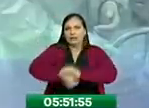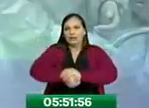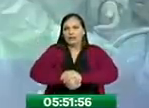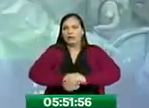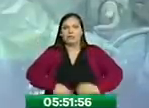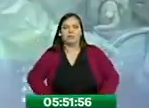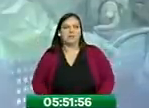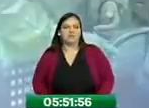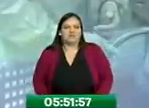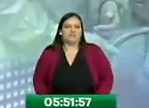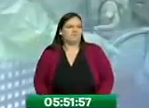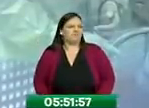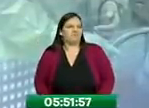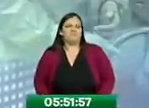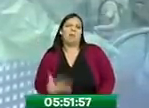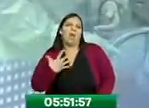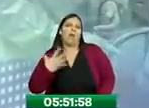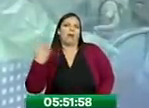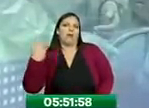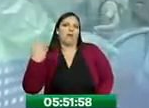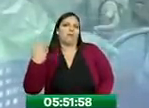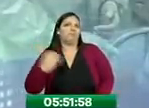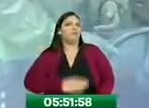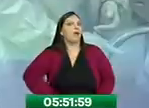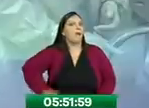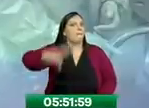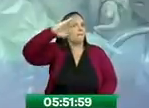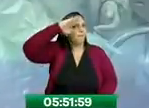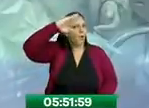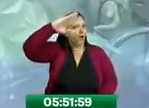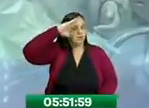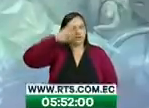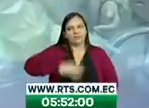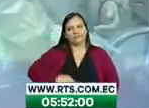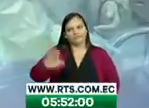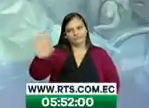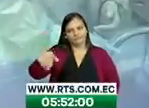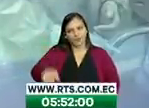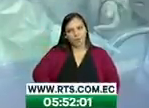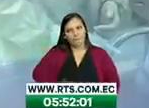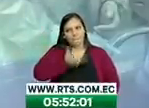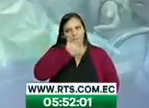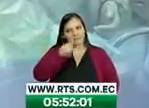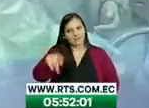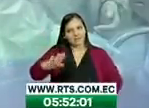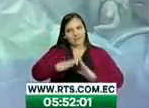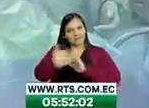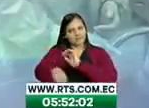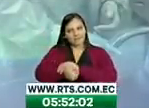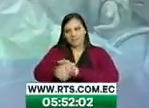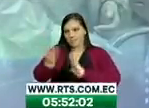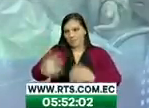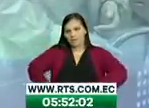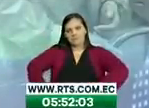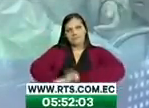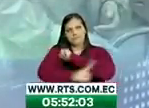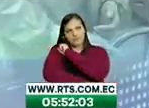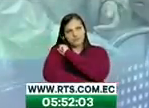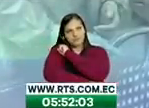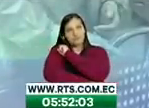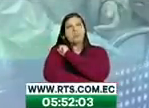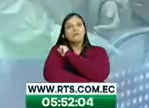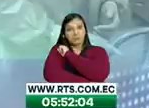lugar de aislamiento. A esa persona se le levantará un parte policial, el mismo que será judicializado luego de que pase la